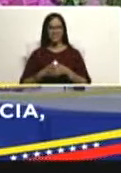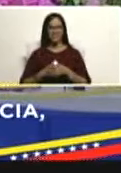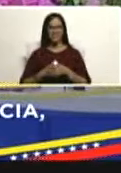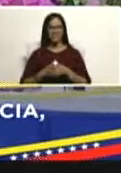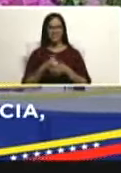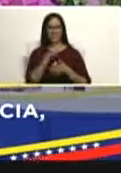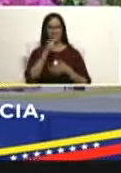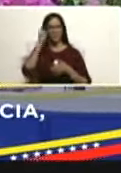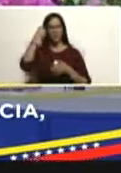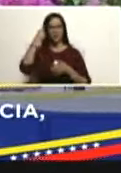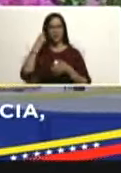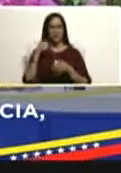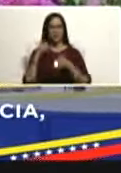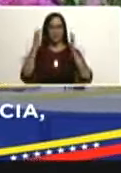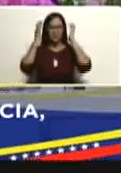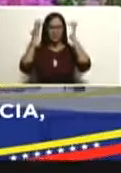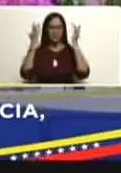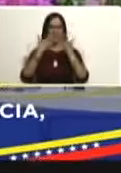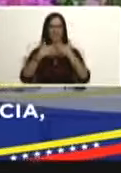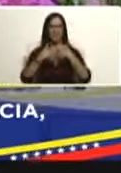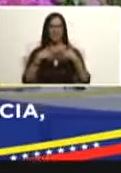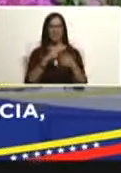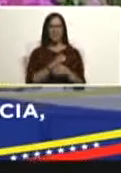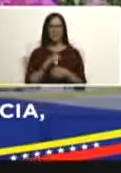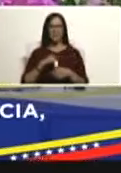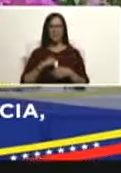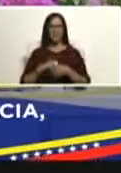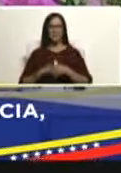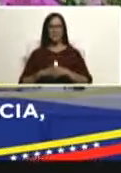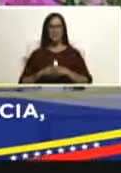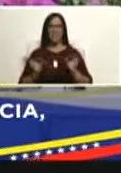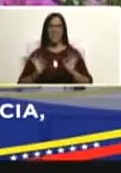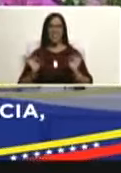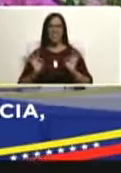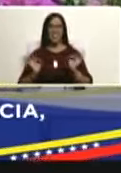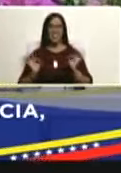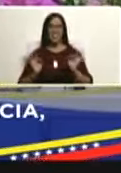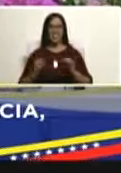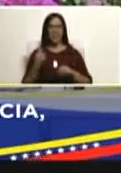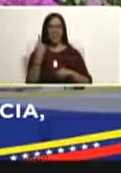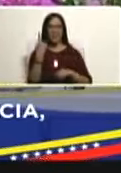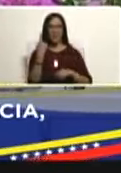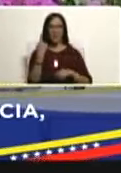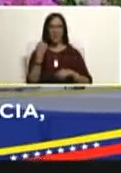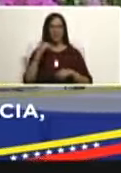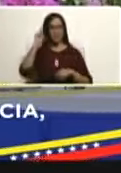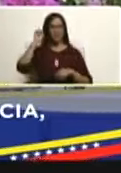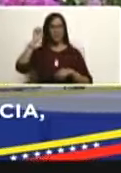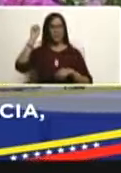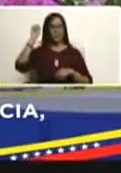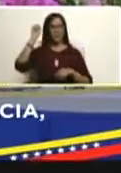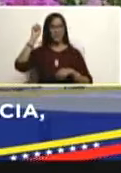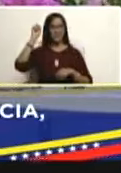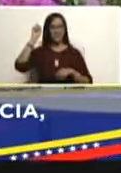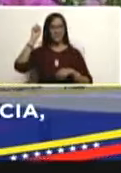¿Quién se acuerda aquí de Cráneos, compañía anónima? Nadie, por allá uno. Yo también, ¿oíste?